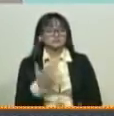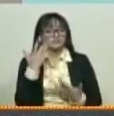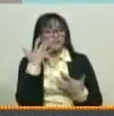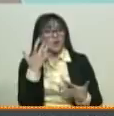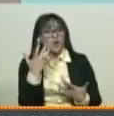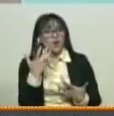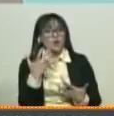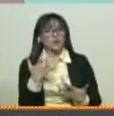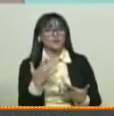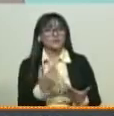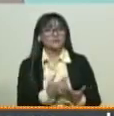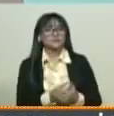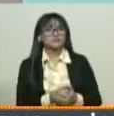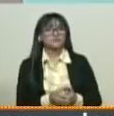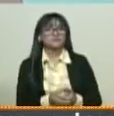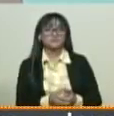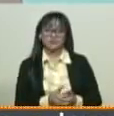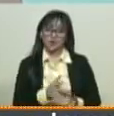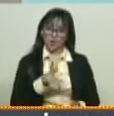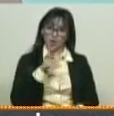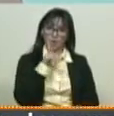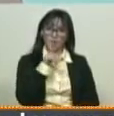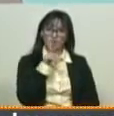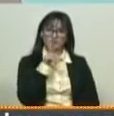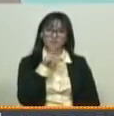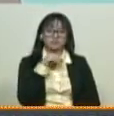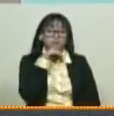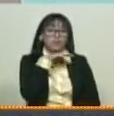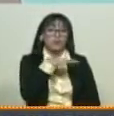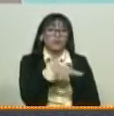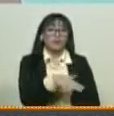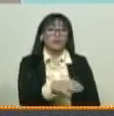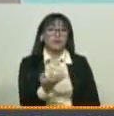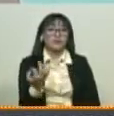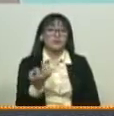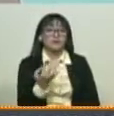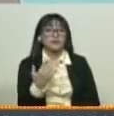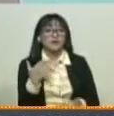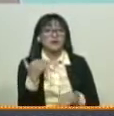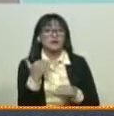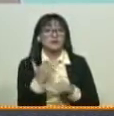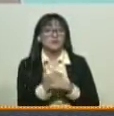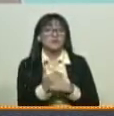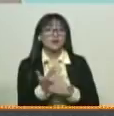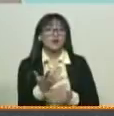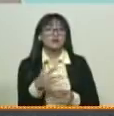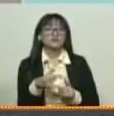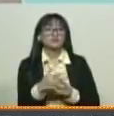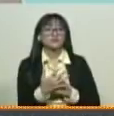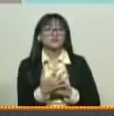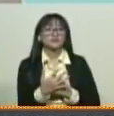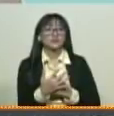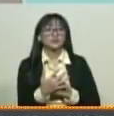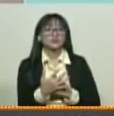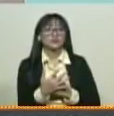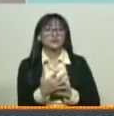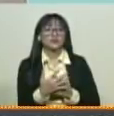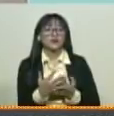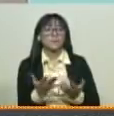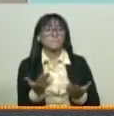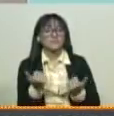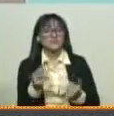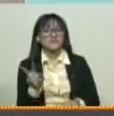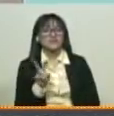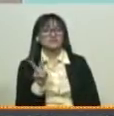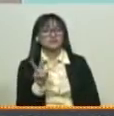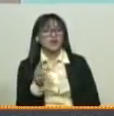una posición tan deleznable, tan nauseabunda, como la que han venido manejando estos señores, que piden que a Venezuela